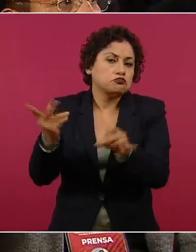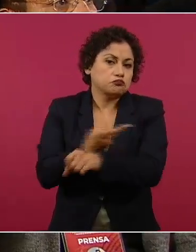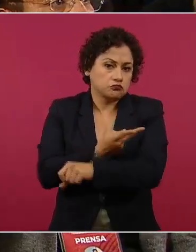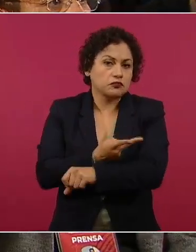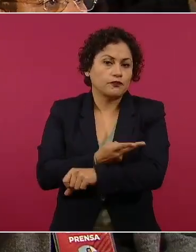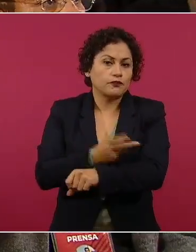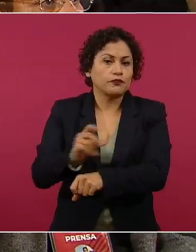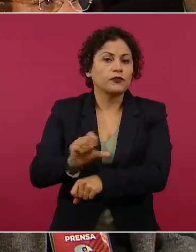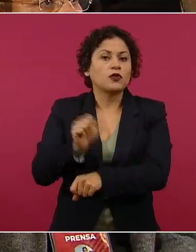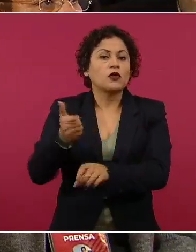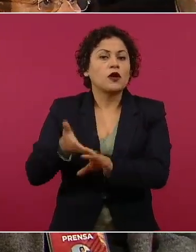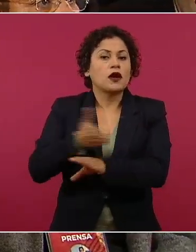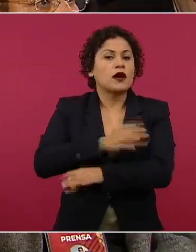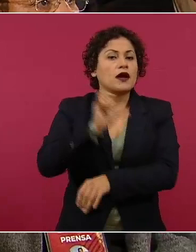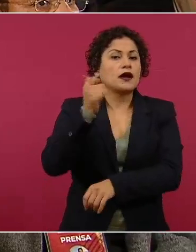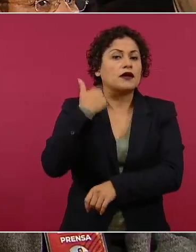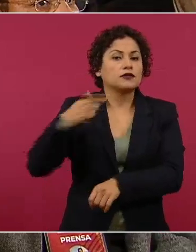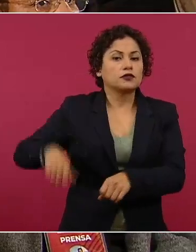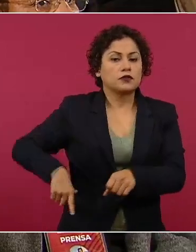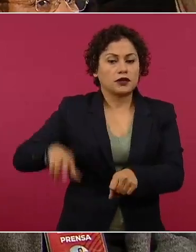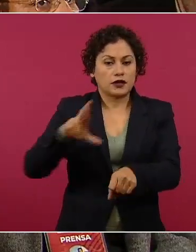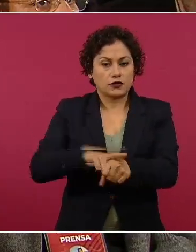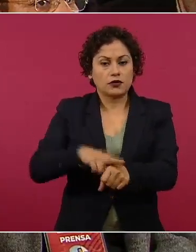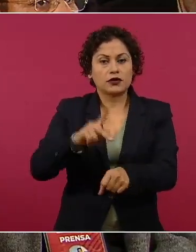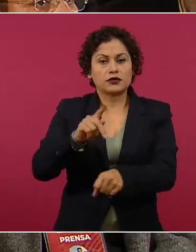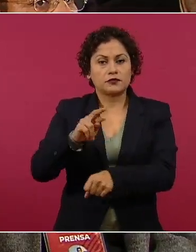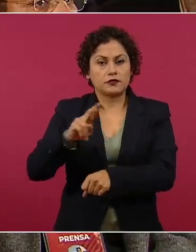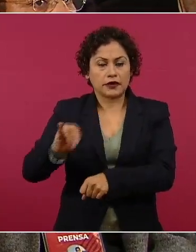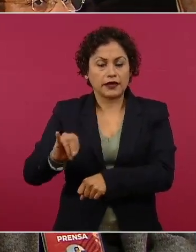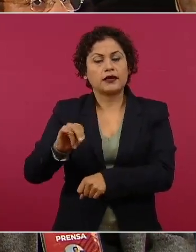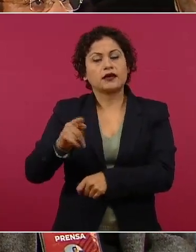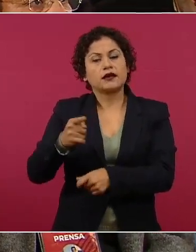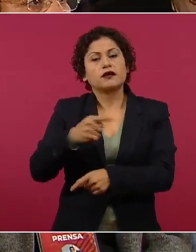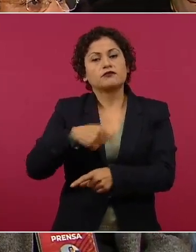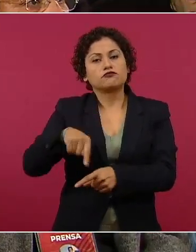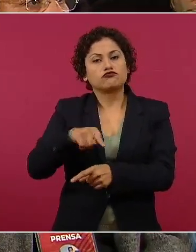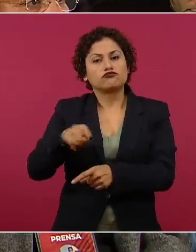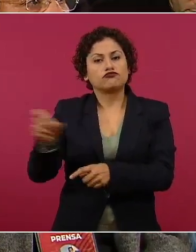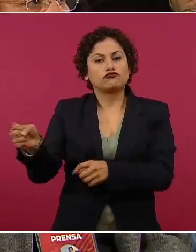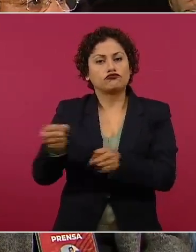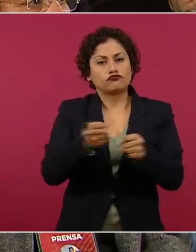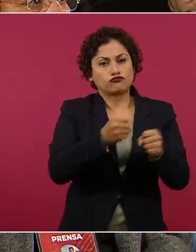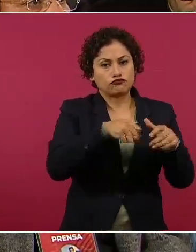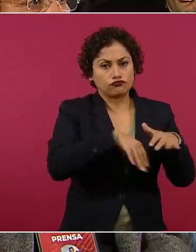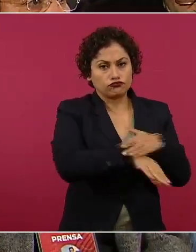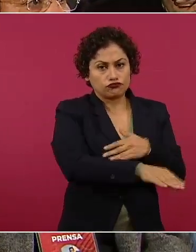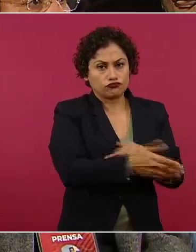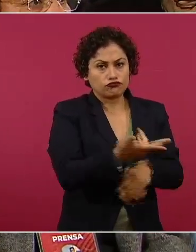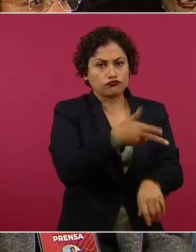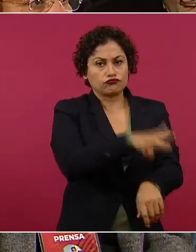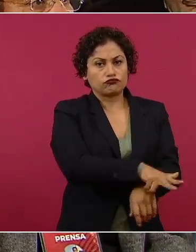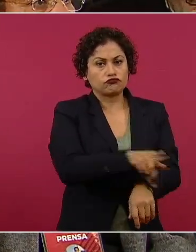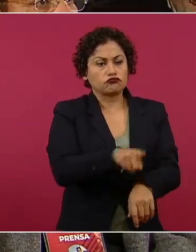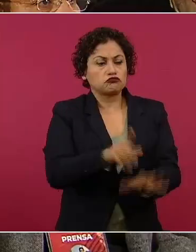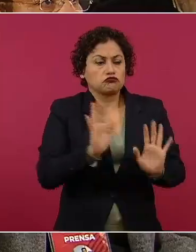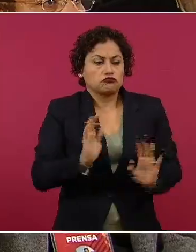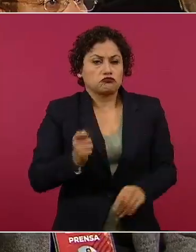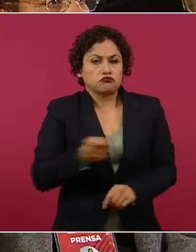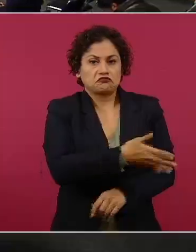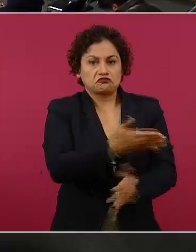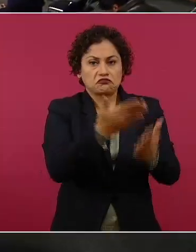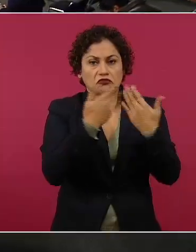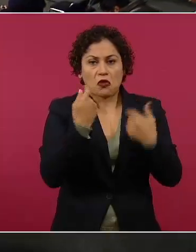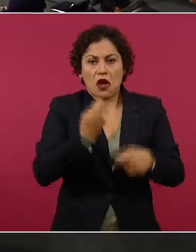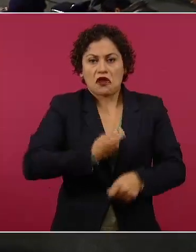los gobernadores priistas Eugenio Hernández y Rodrigo Medina al esconderlo en una fosa común bajo el registro de sicarios sin identidad, aunque